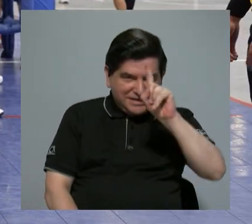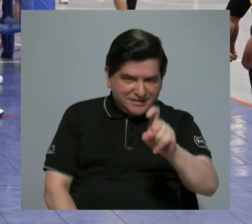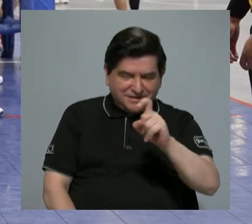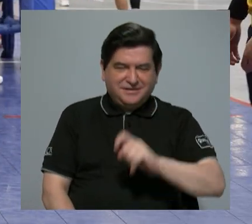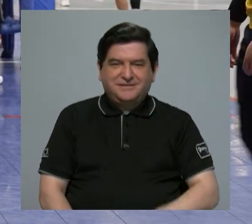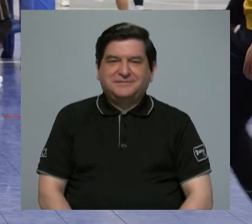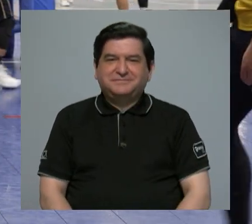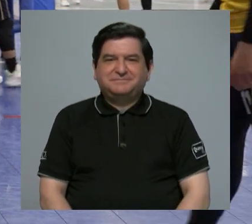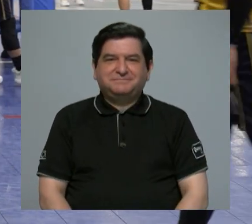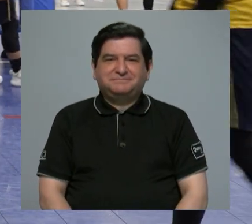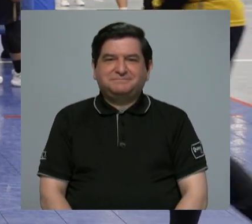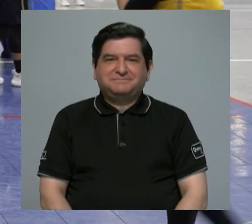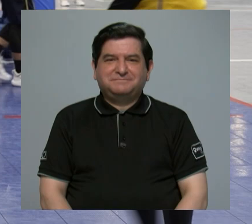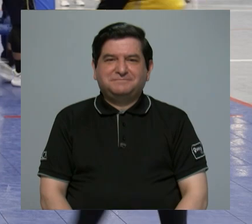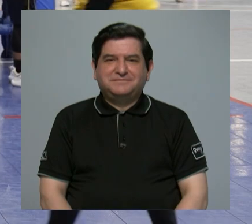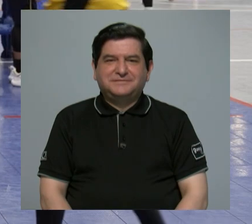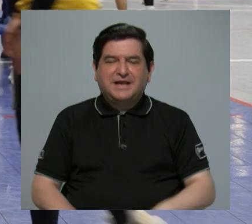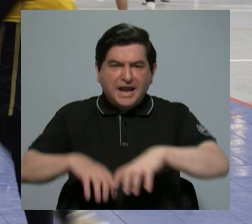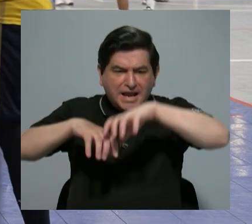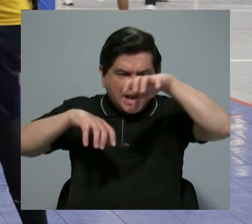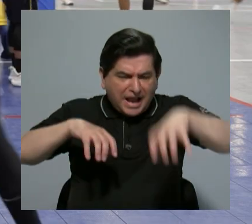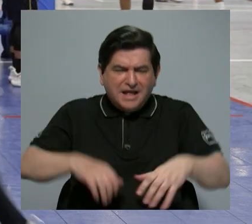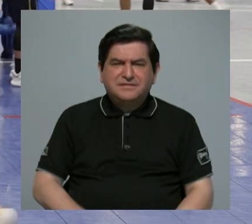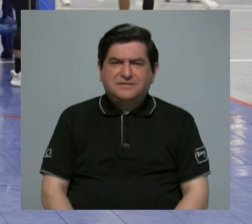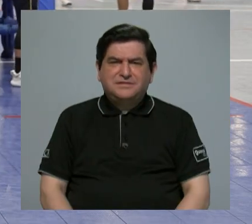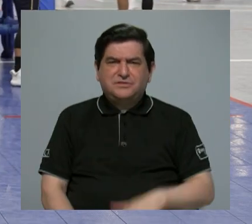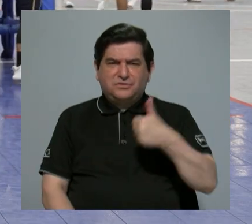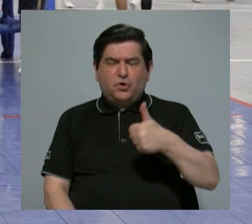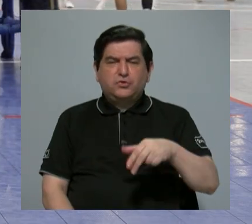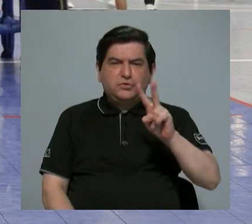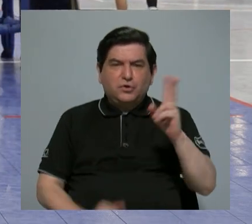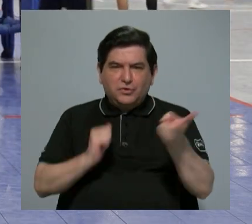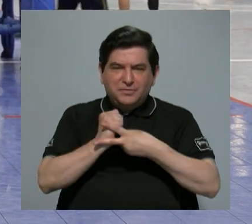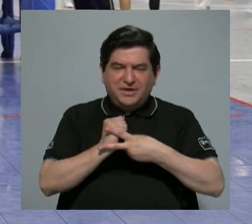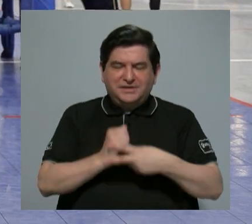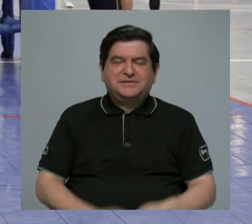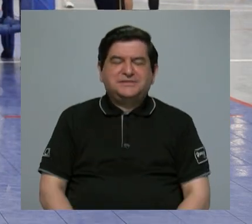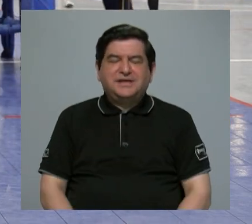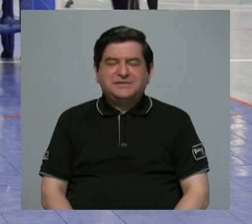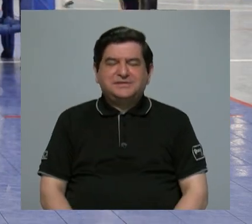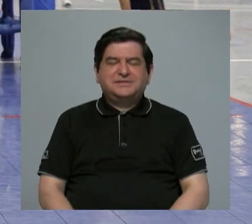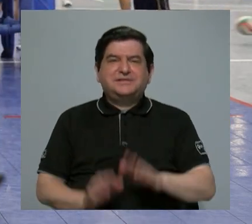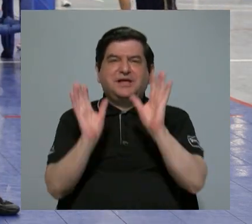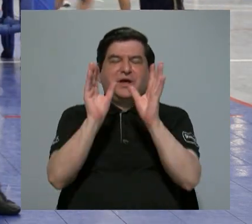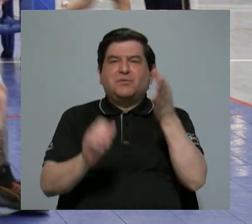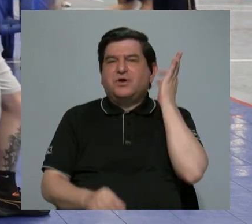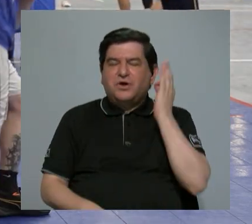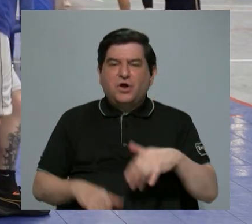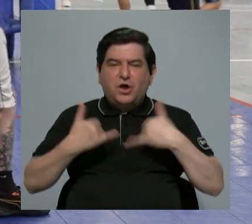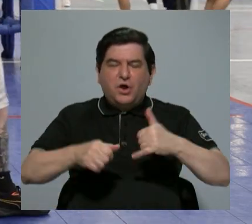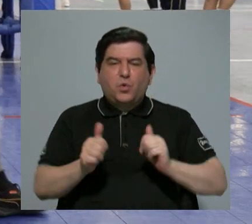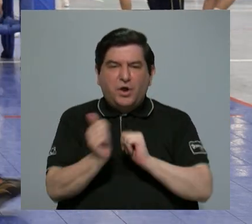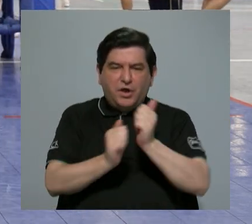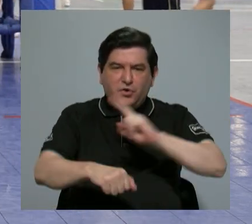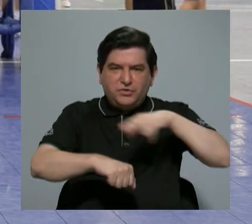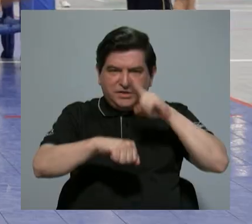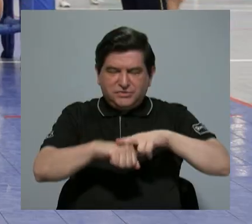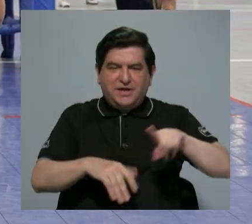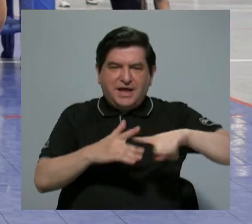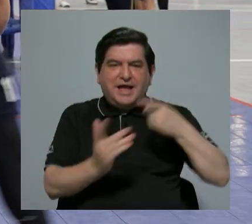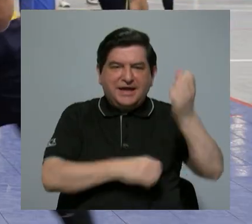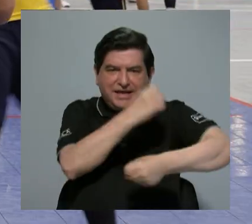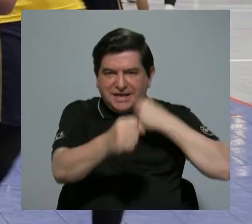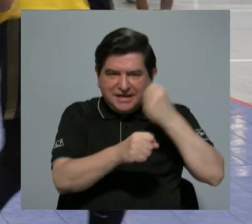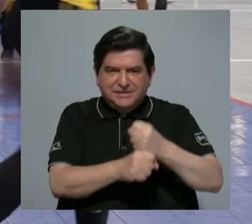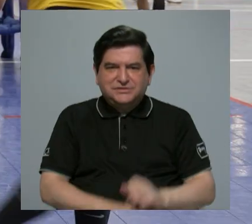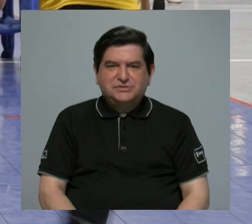última. Dice, ¿cuál cantón se coronó bicampeón de voleibol femenino en los Juegos Deportivos Nacionales a inicios